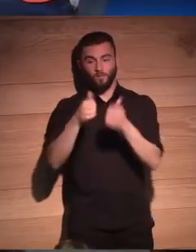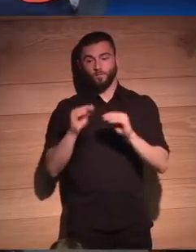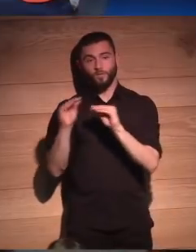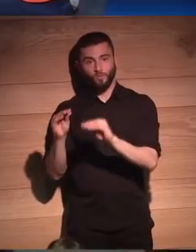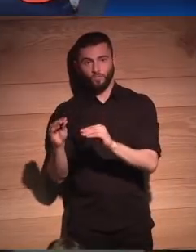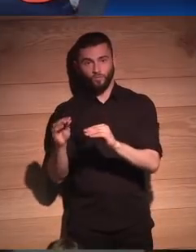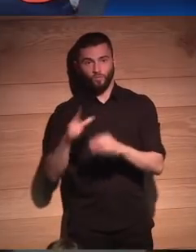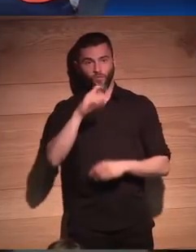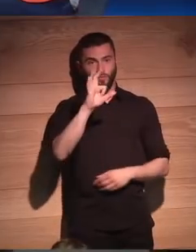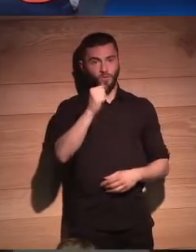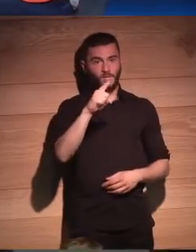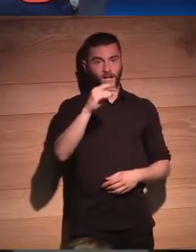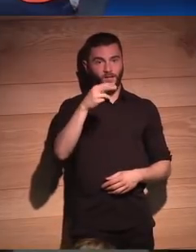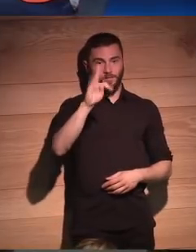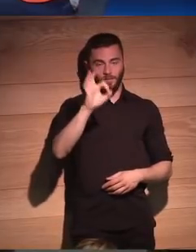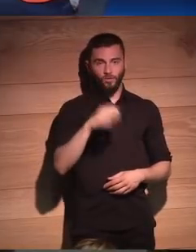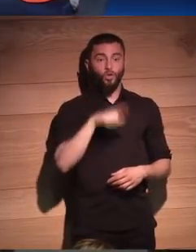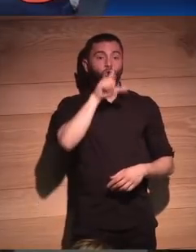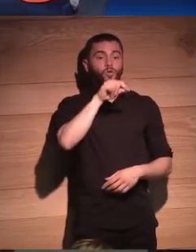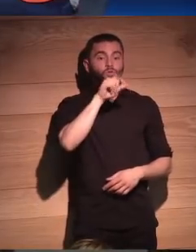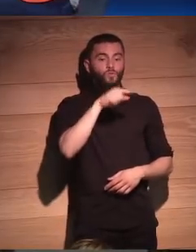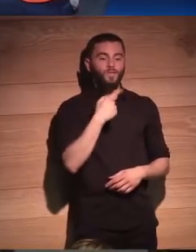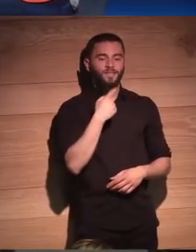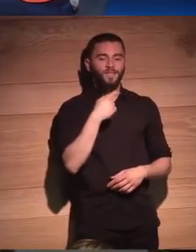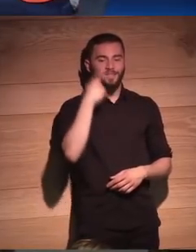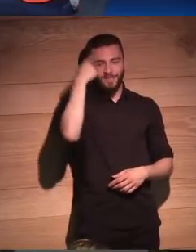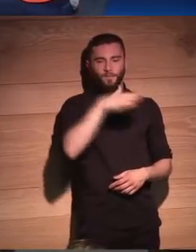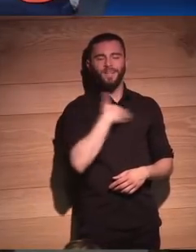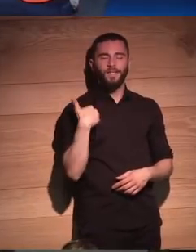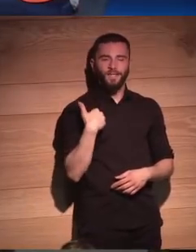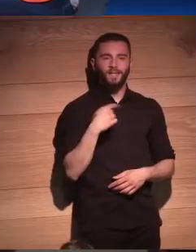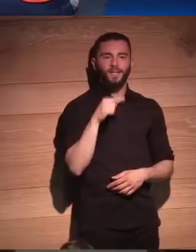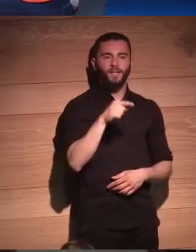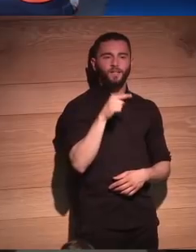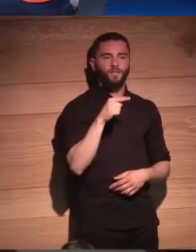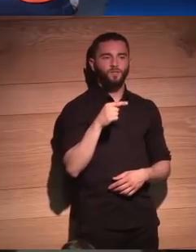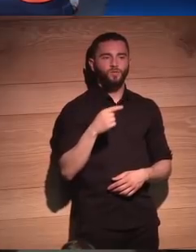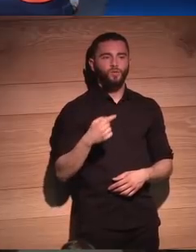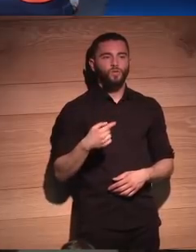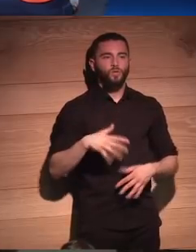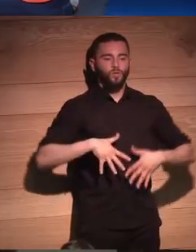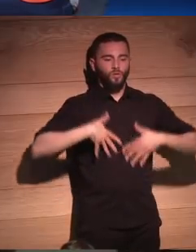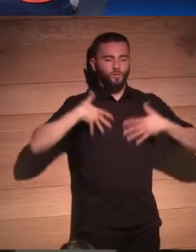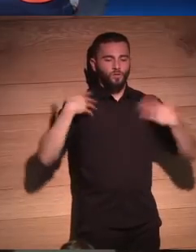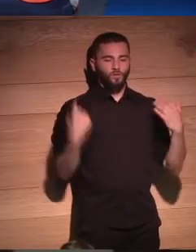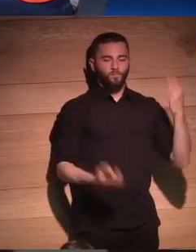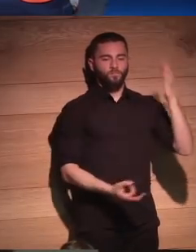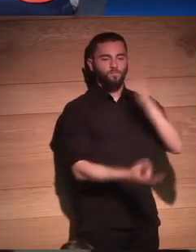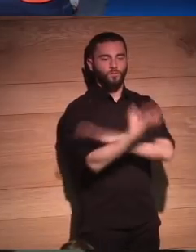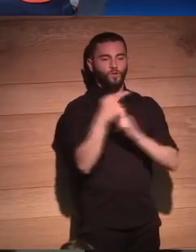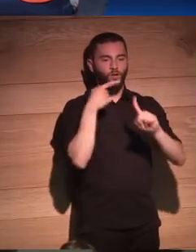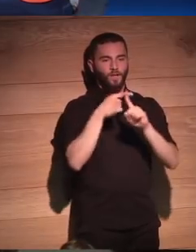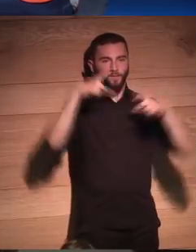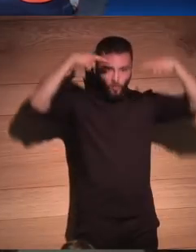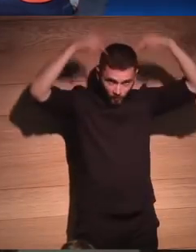través de Twitter, alguien quiere saber qué emociones despertaron en ti la primera lectura de Batman. Pues